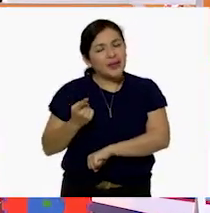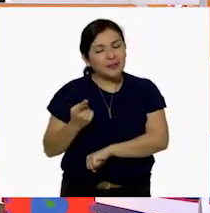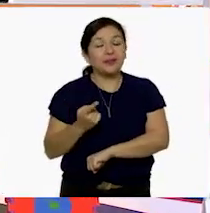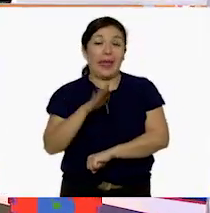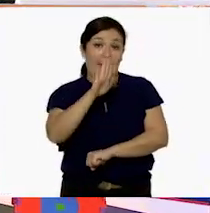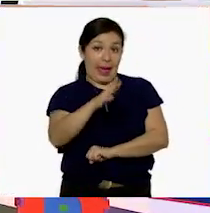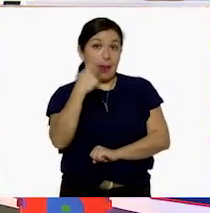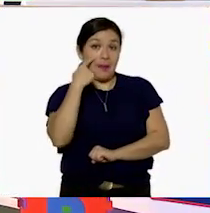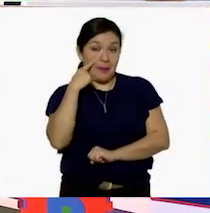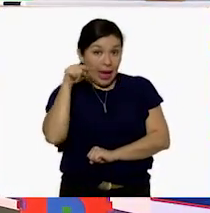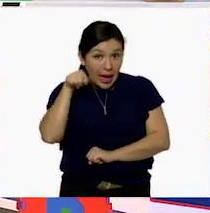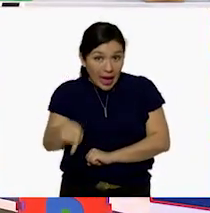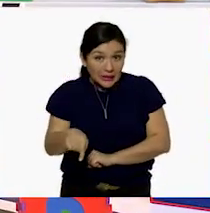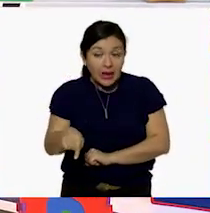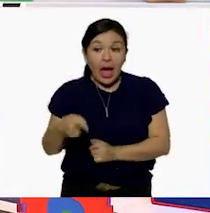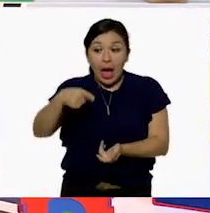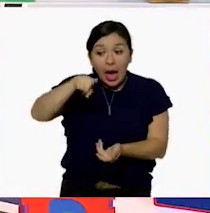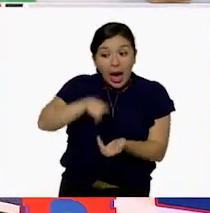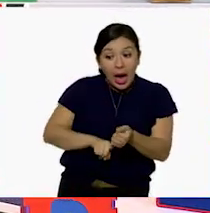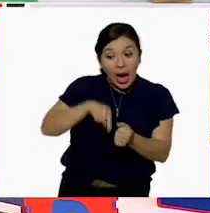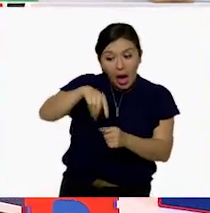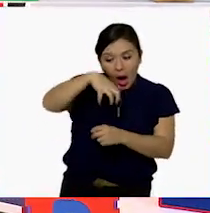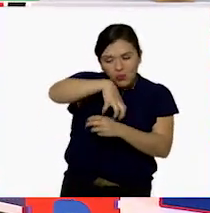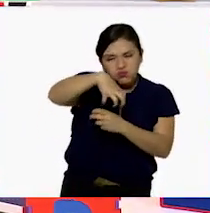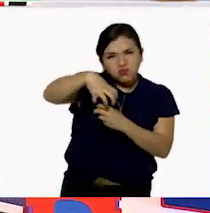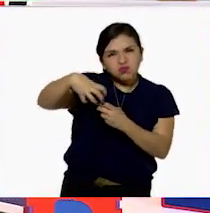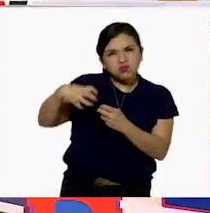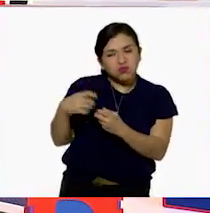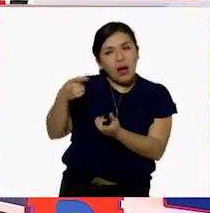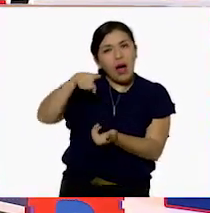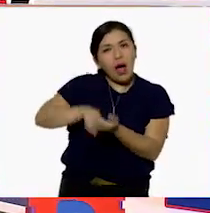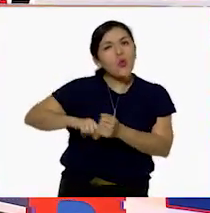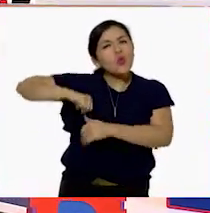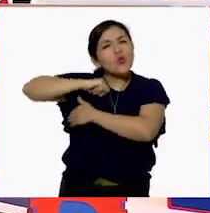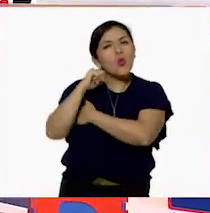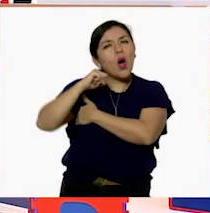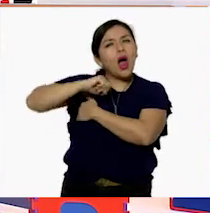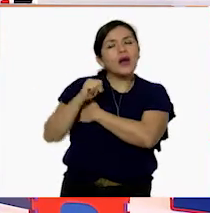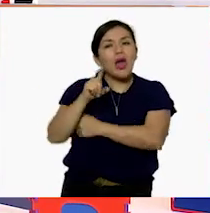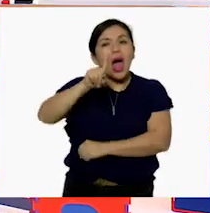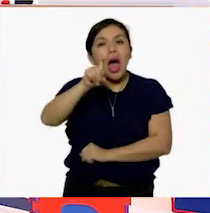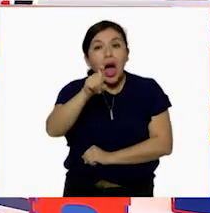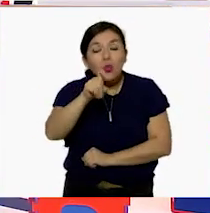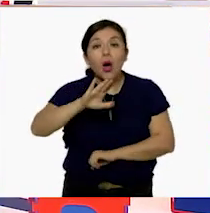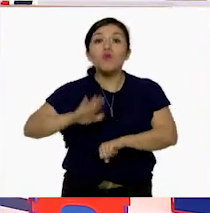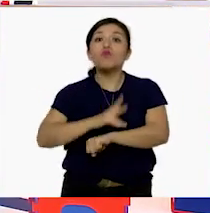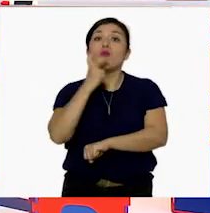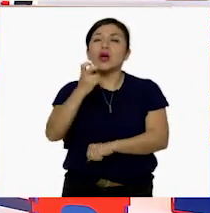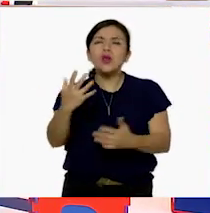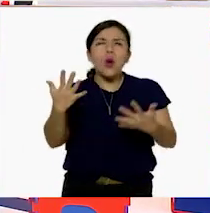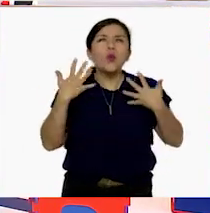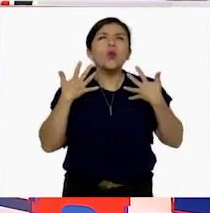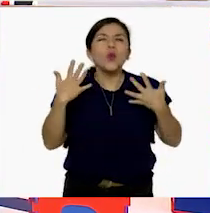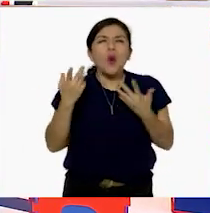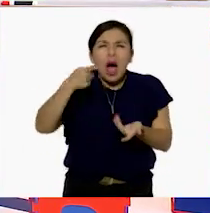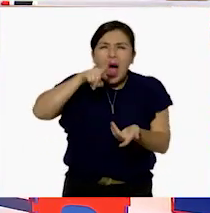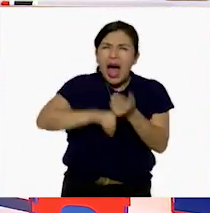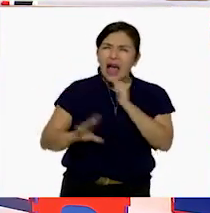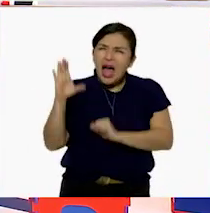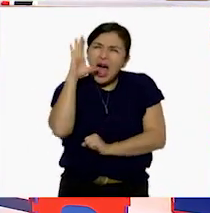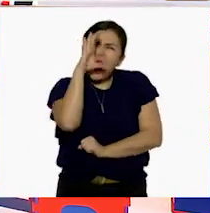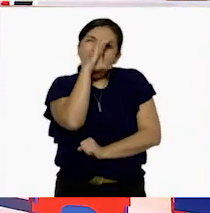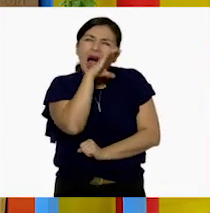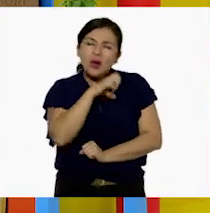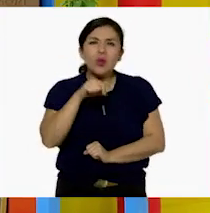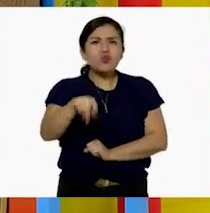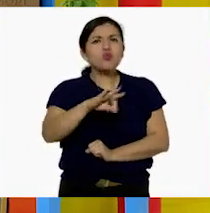Lo que pasa es que ellos dentro de esta robustez guardan el agua. Por eso es que en los climas que son tan calurosos